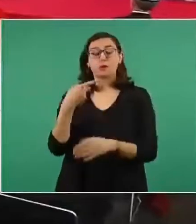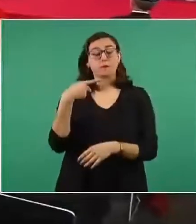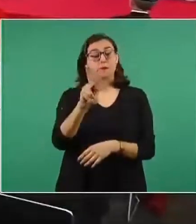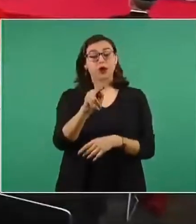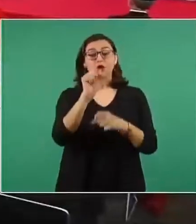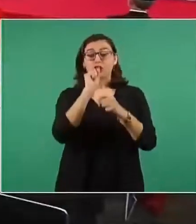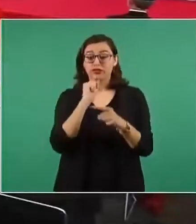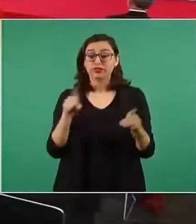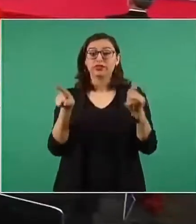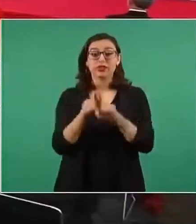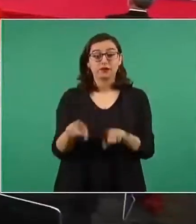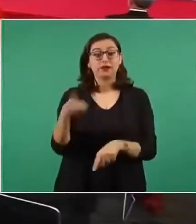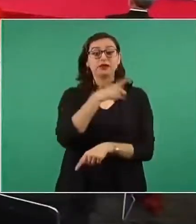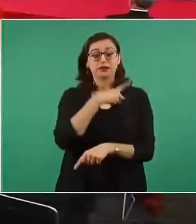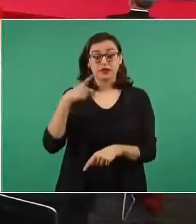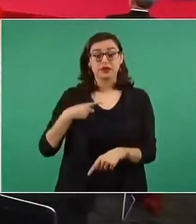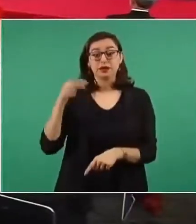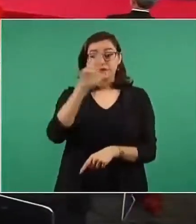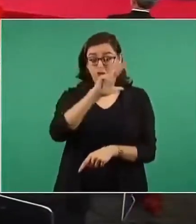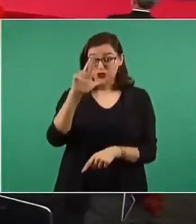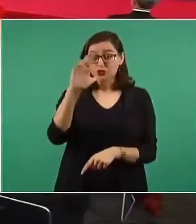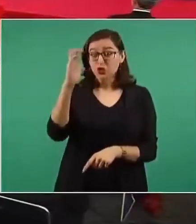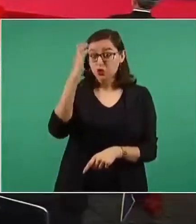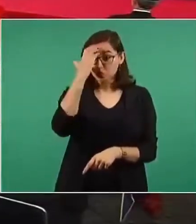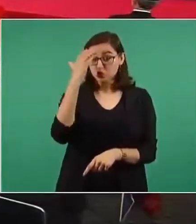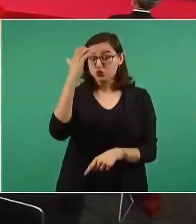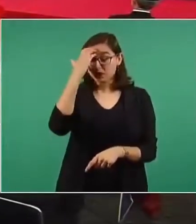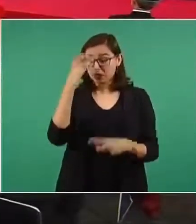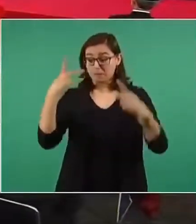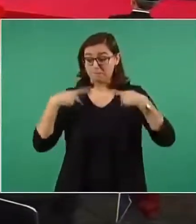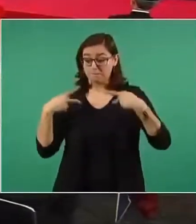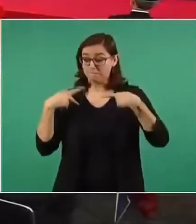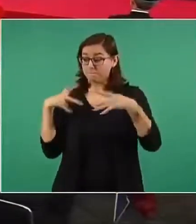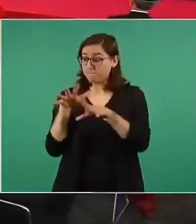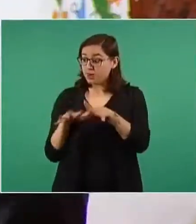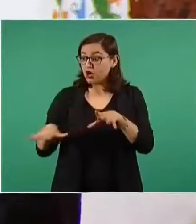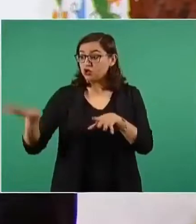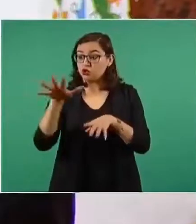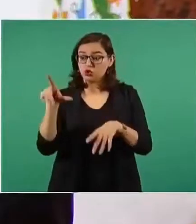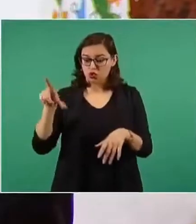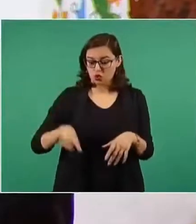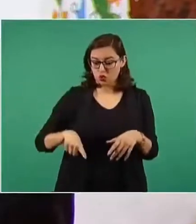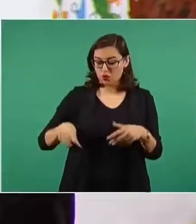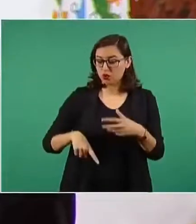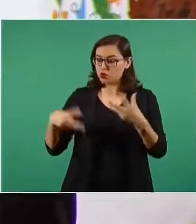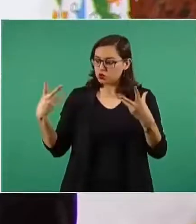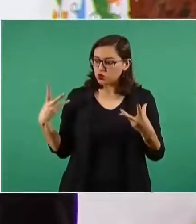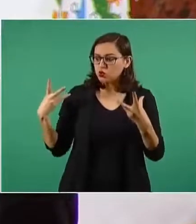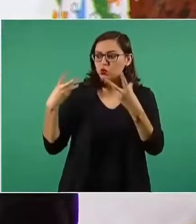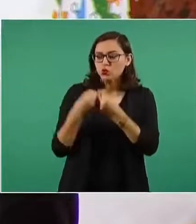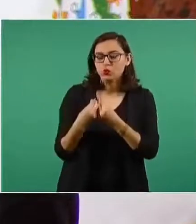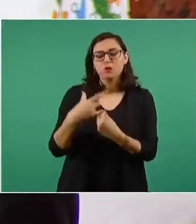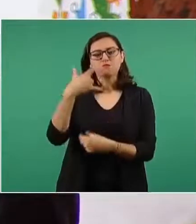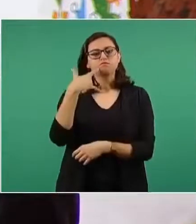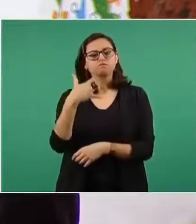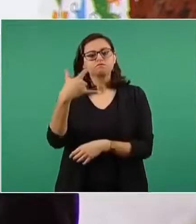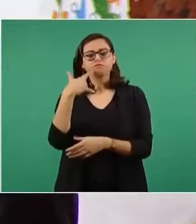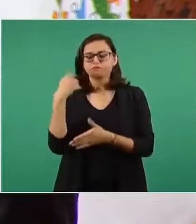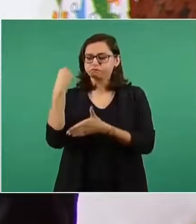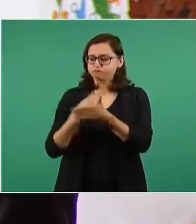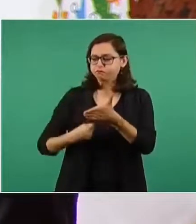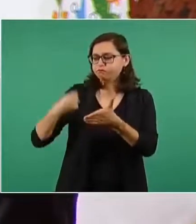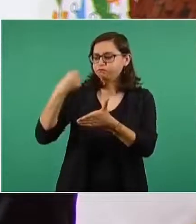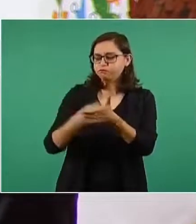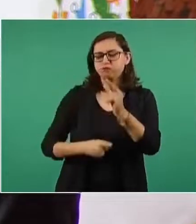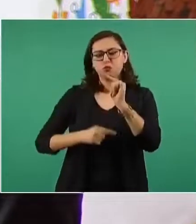la parte baja de la sociedad, la parte con menos suerte, con menos ingresos, más viviendo al